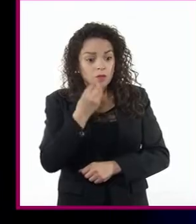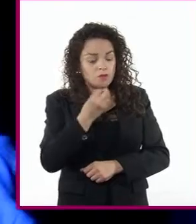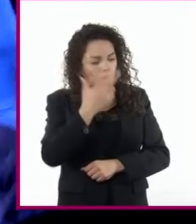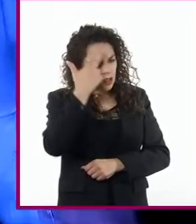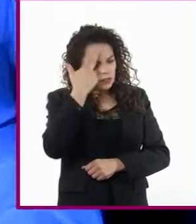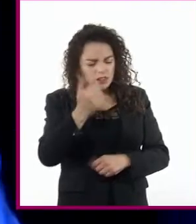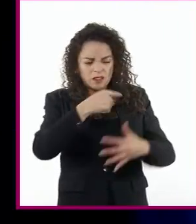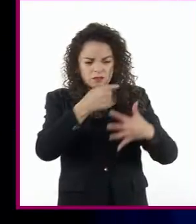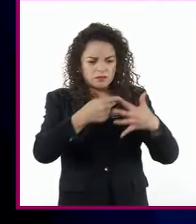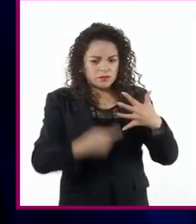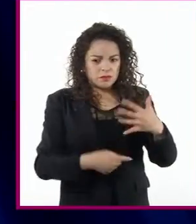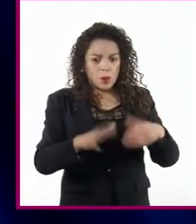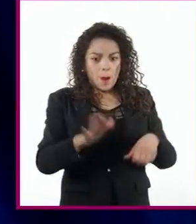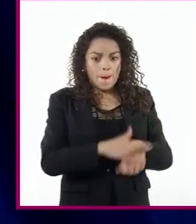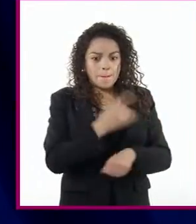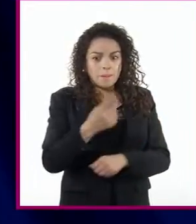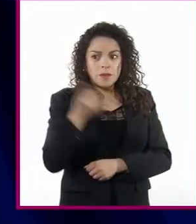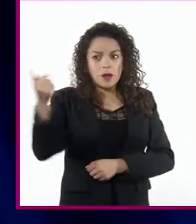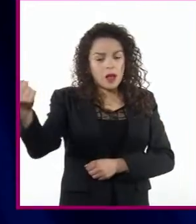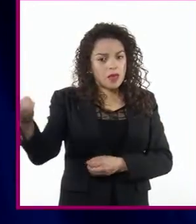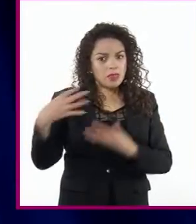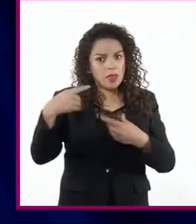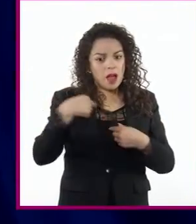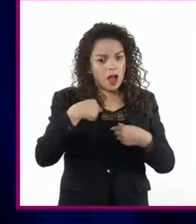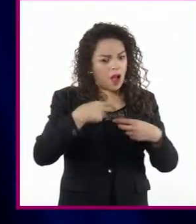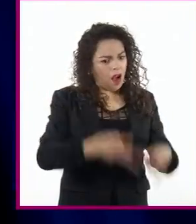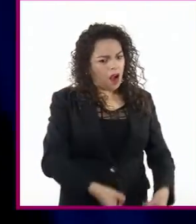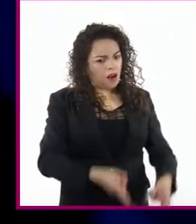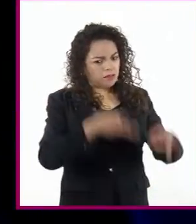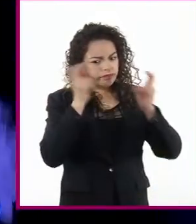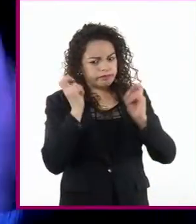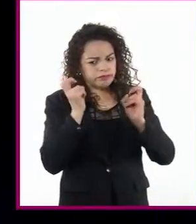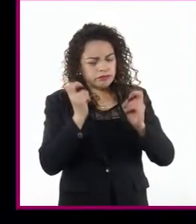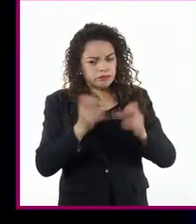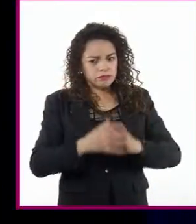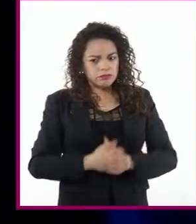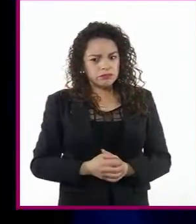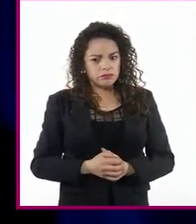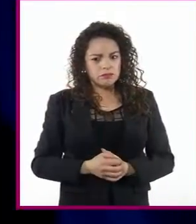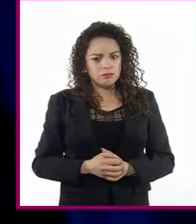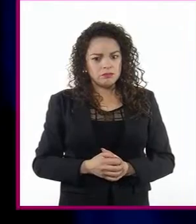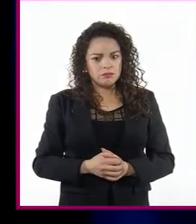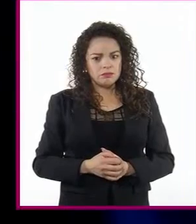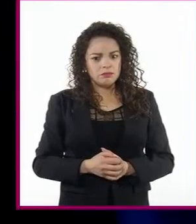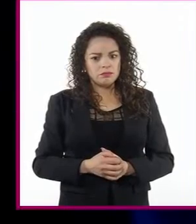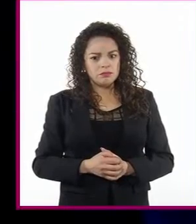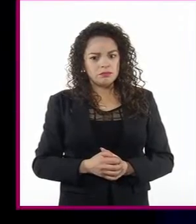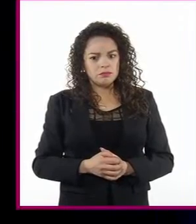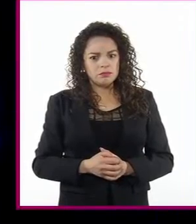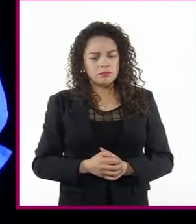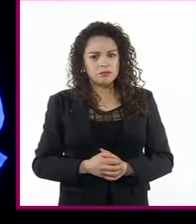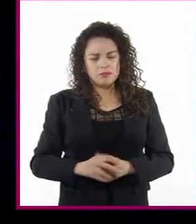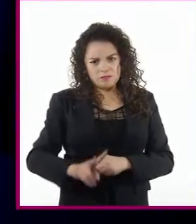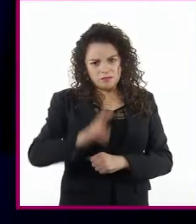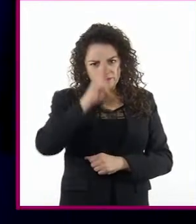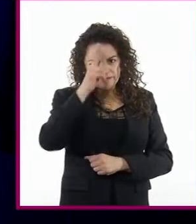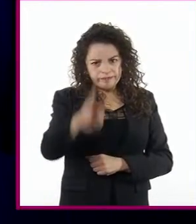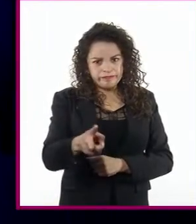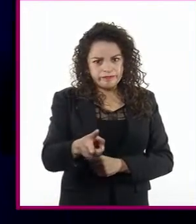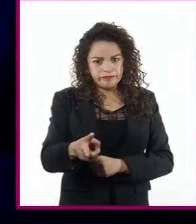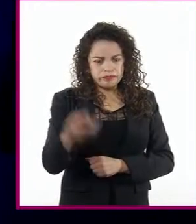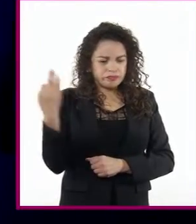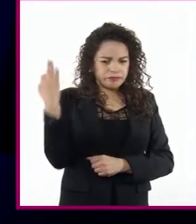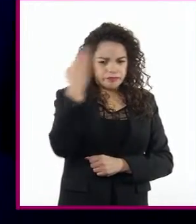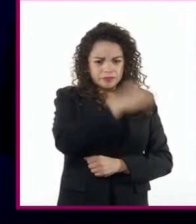principales, porque dejas que me roben, tiranos sin que me vengues, traidores sin que me cobres. ¡Qué dagas no vi en mi